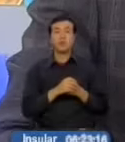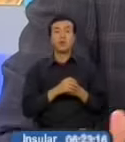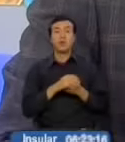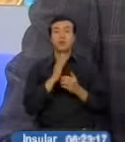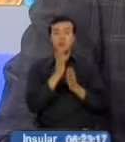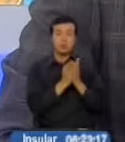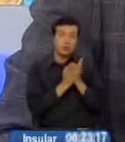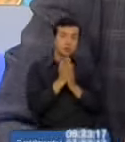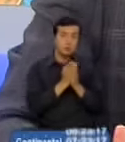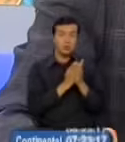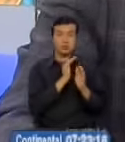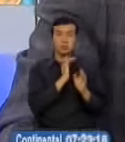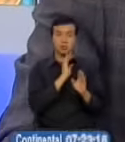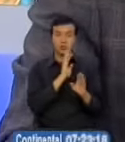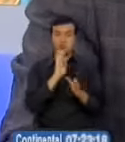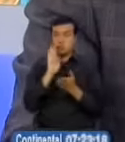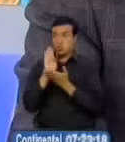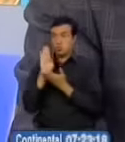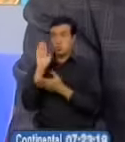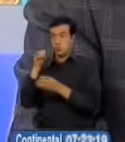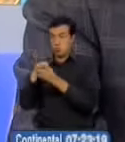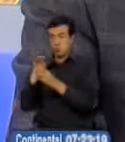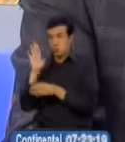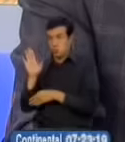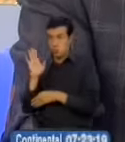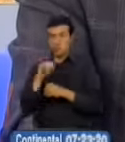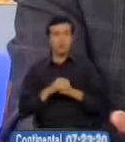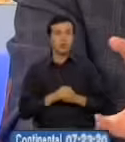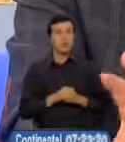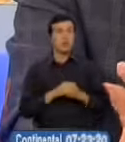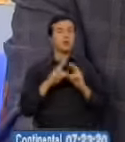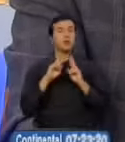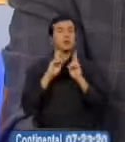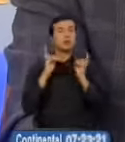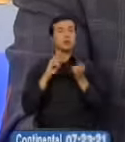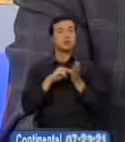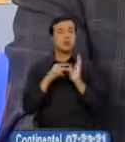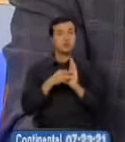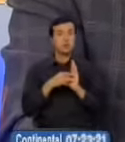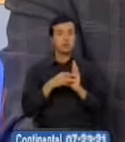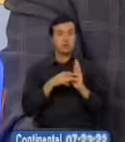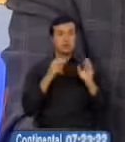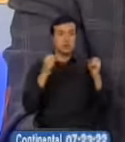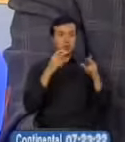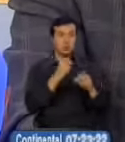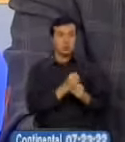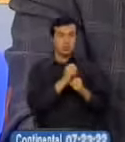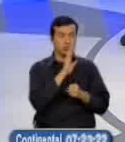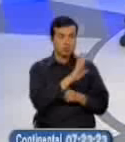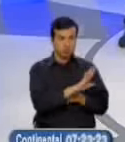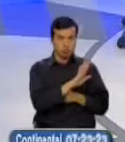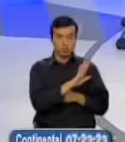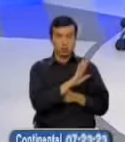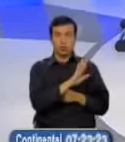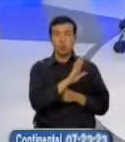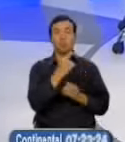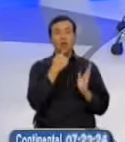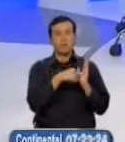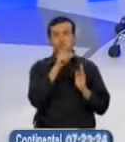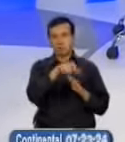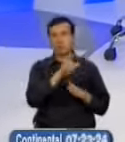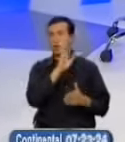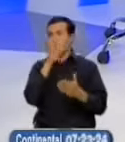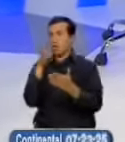de servicio del Instituto Ecuatoriano de Seguridad Social. El tema es que la medicina prepagada pague la